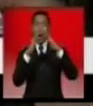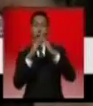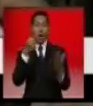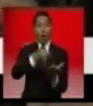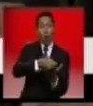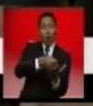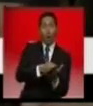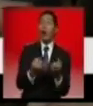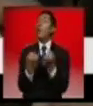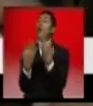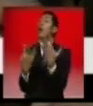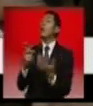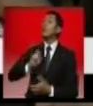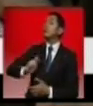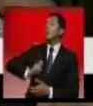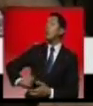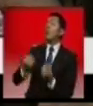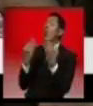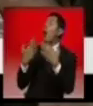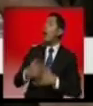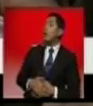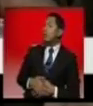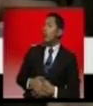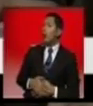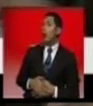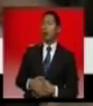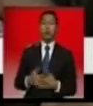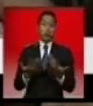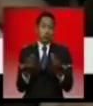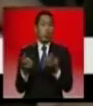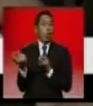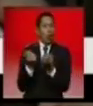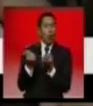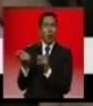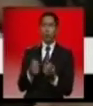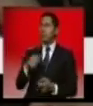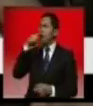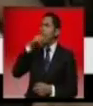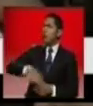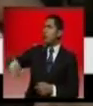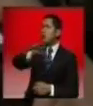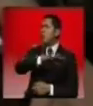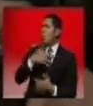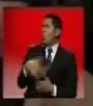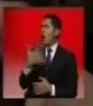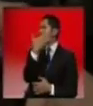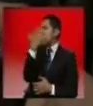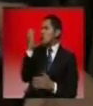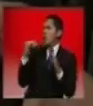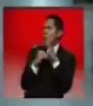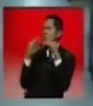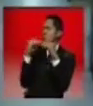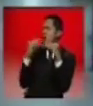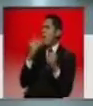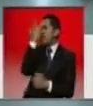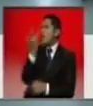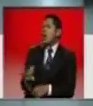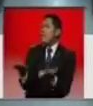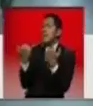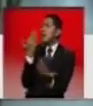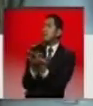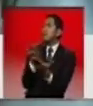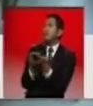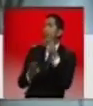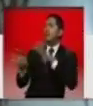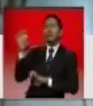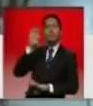mil, 30 mil dólares. Pero si usted me pone una hacienda que le costó medio millón, tiene que saltar automáticamente, vamos a hacer un examen. La idea además